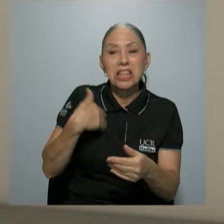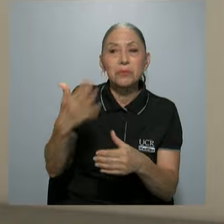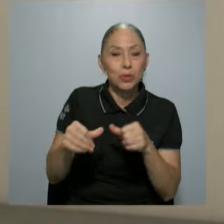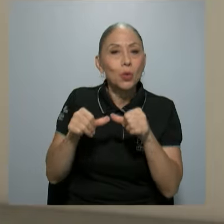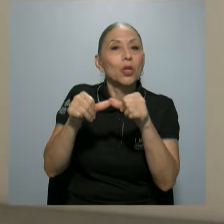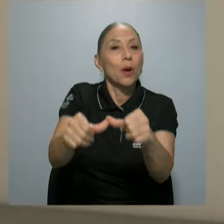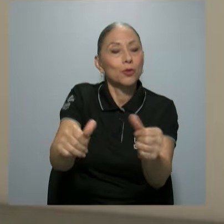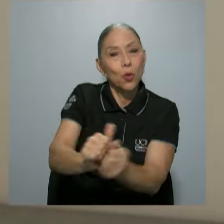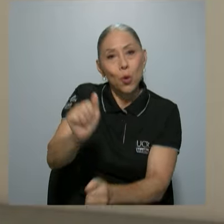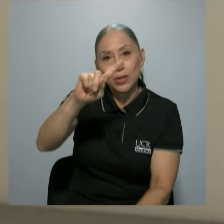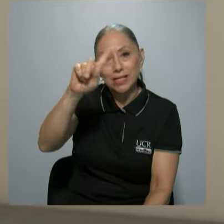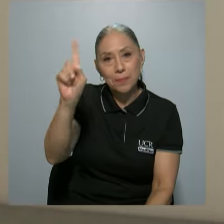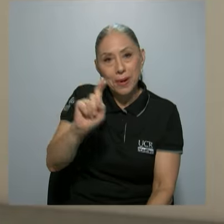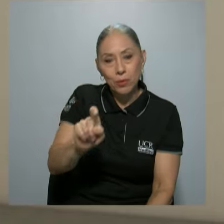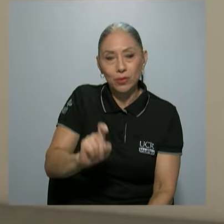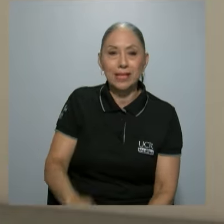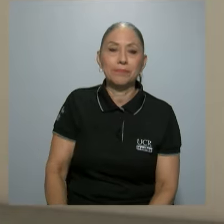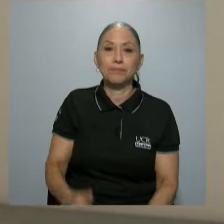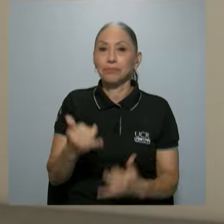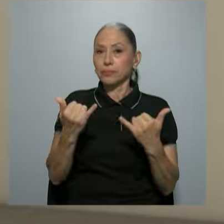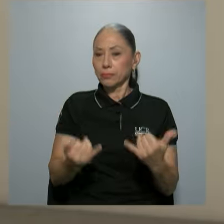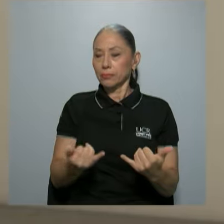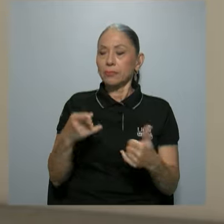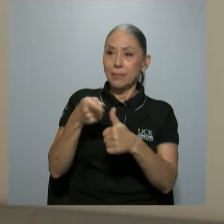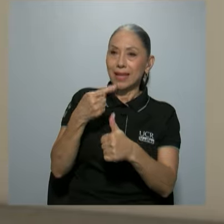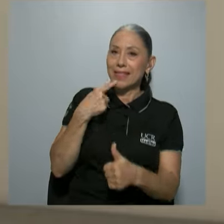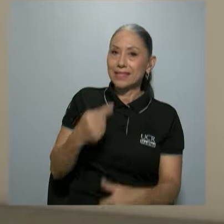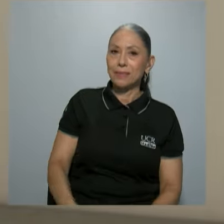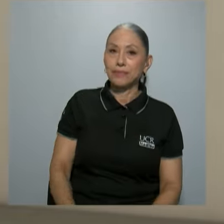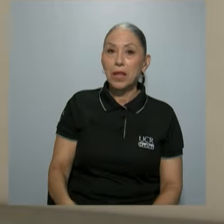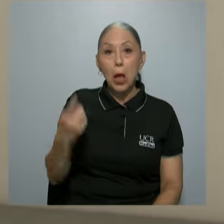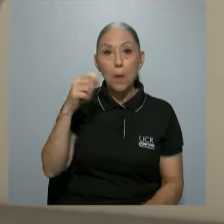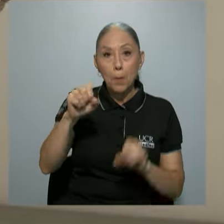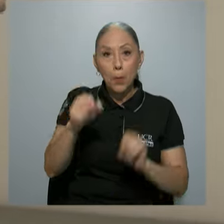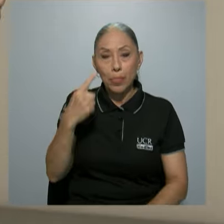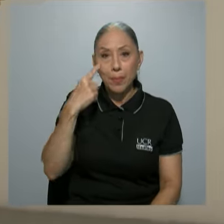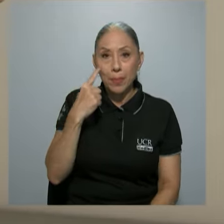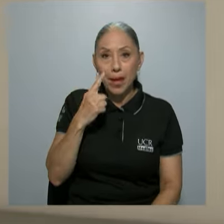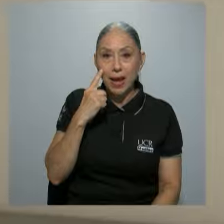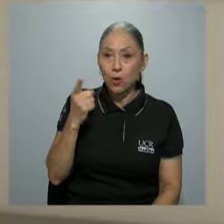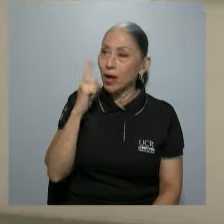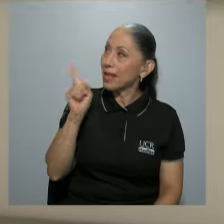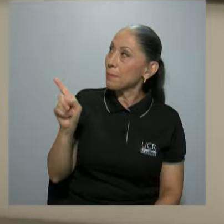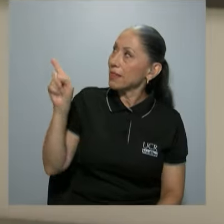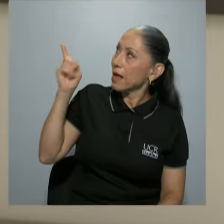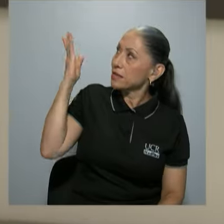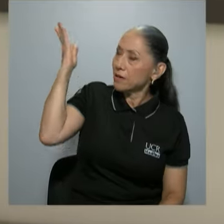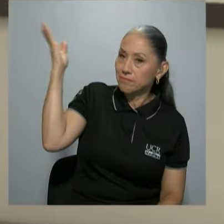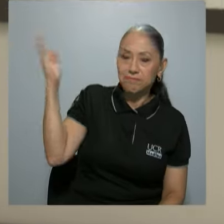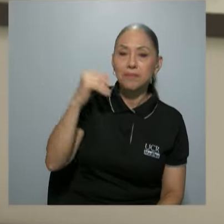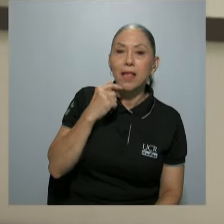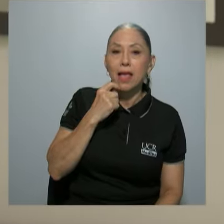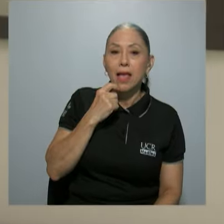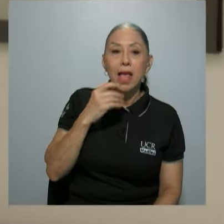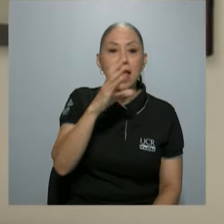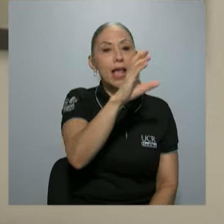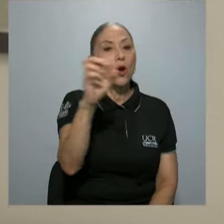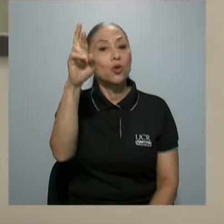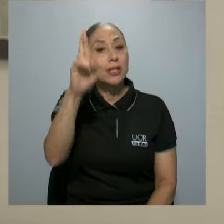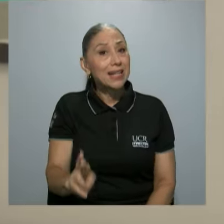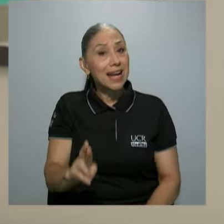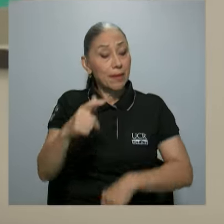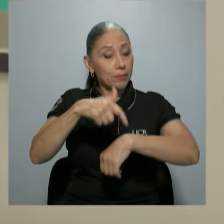iniciales. Vamos con la primera, que dice así: en Costa Rica, y lo tiene usted allí desplegado en pantalla, Fernando Zamora, en Costa Rica durante